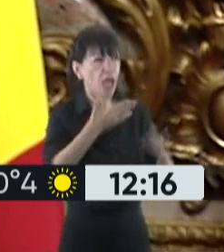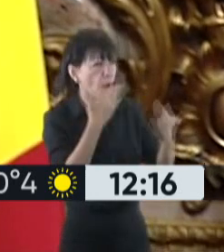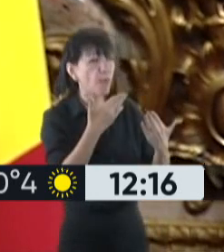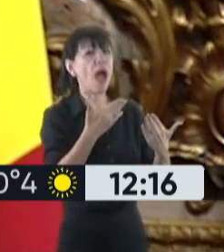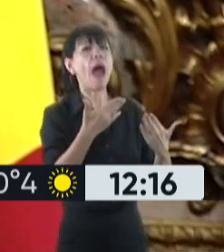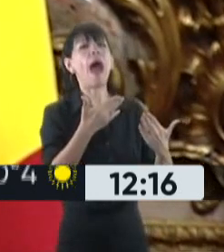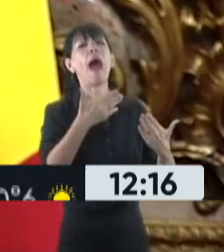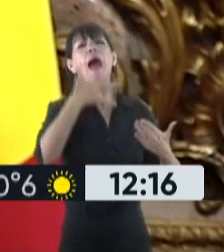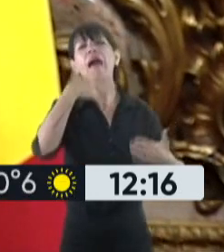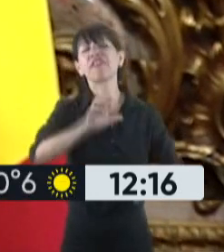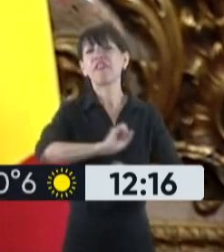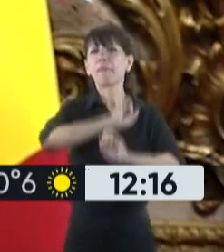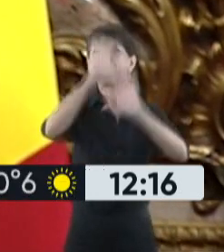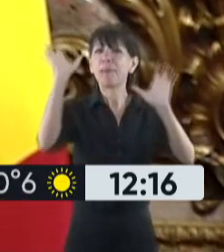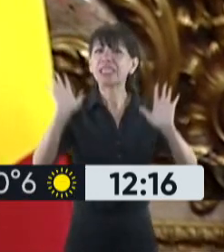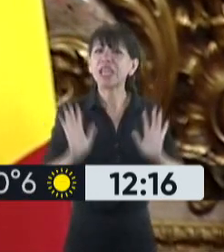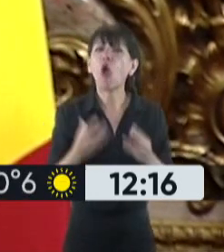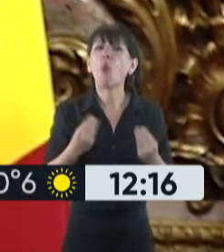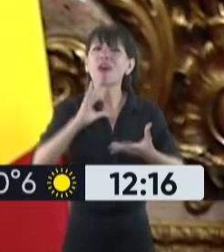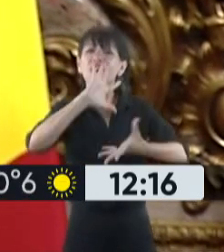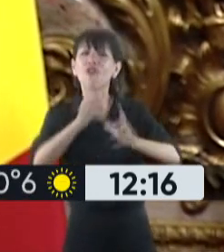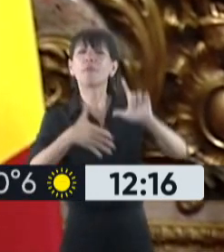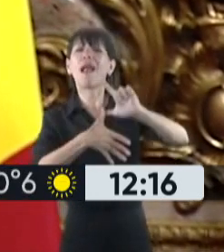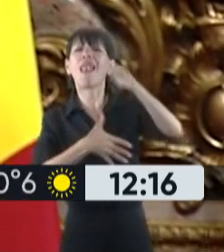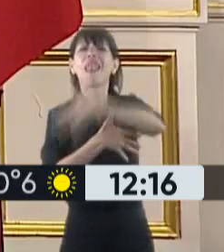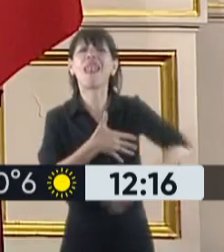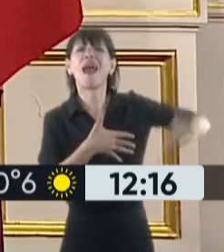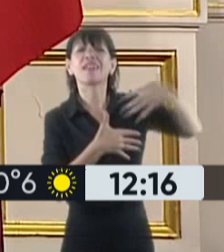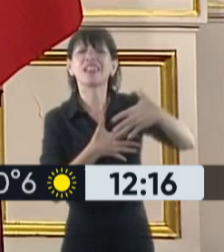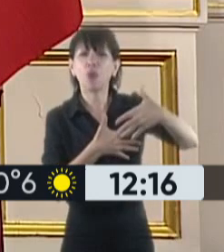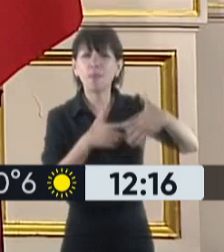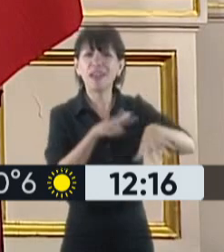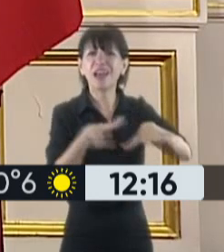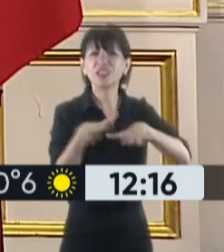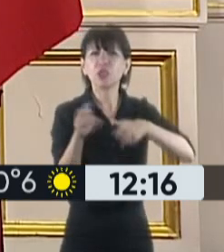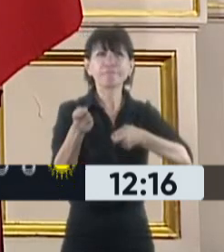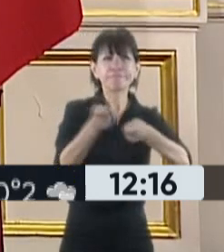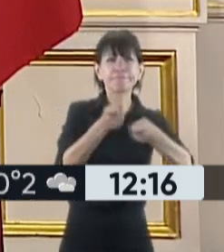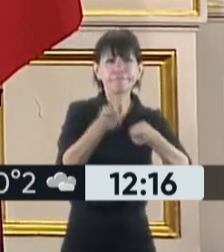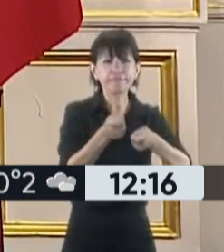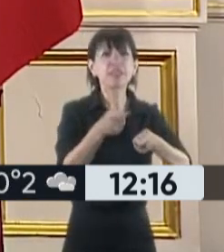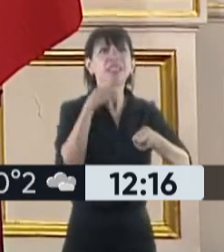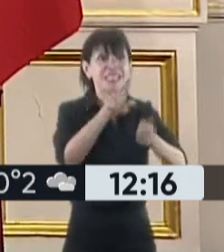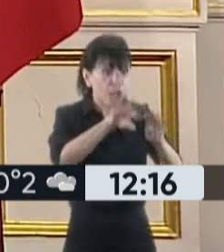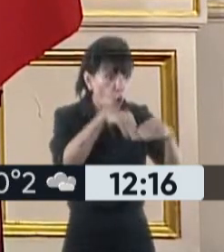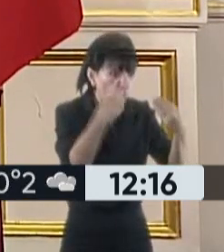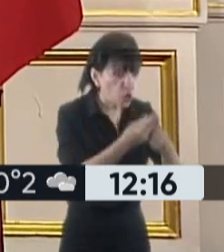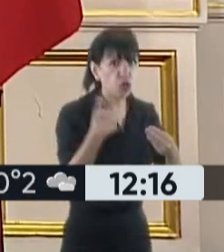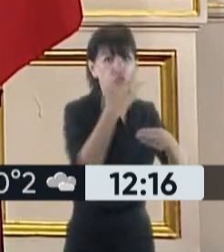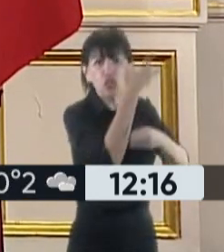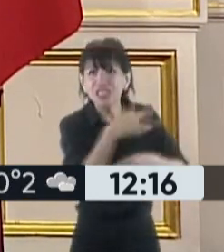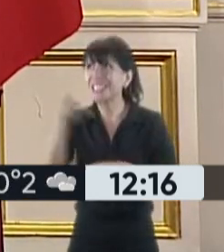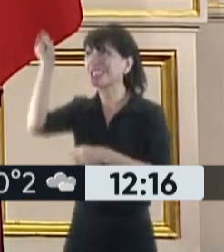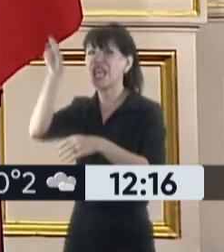posición de los amigos de Latinoamérica y llevar estas conclusiones al Consejo Europeo.